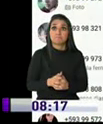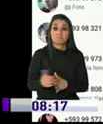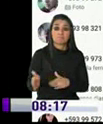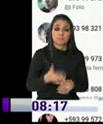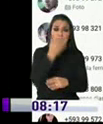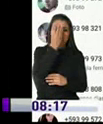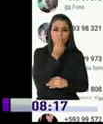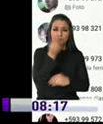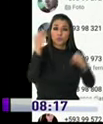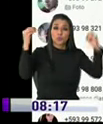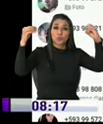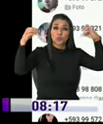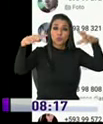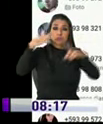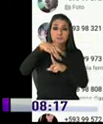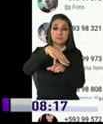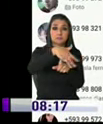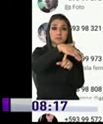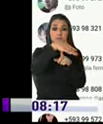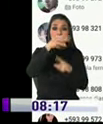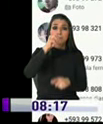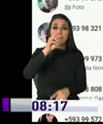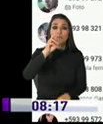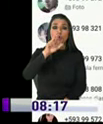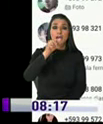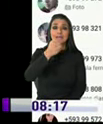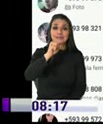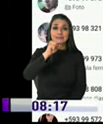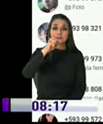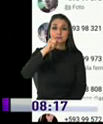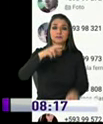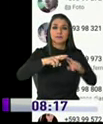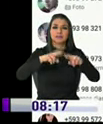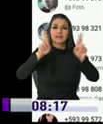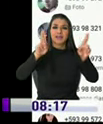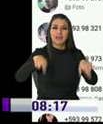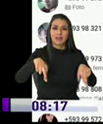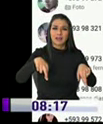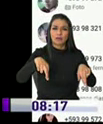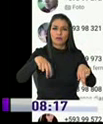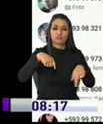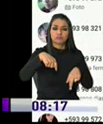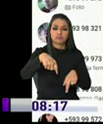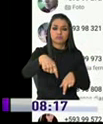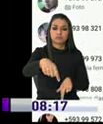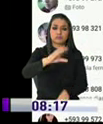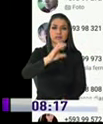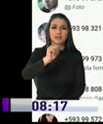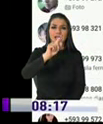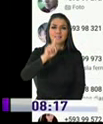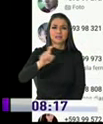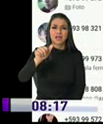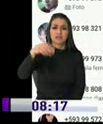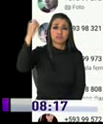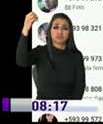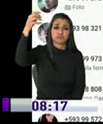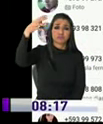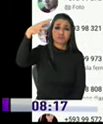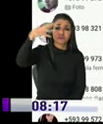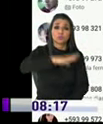luminarias del parque que queda en la calle Morapungo, en el recreo, y llega al calzado, pasan prendidas todo el día.